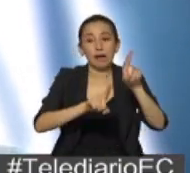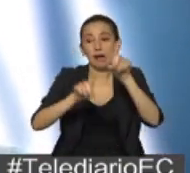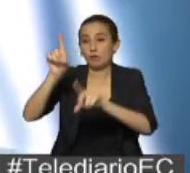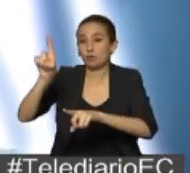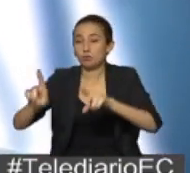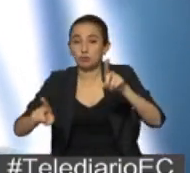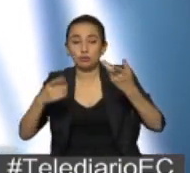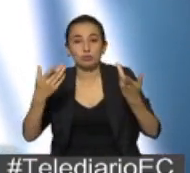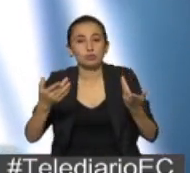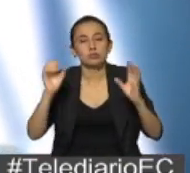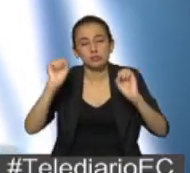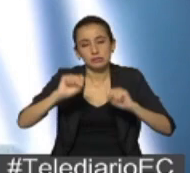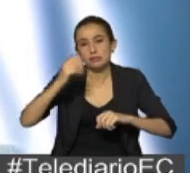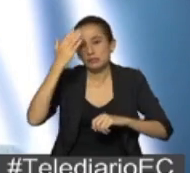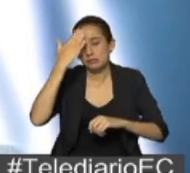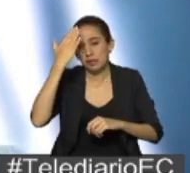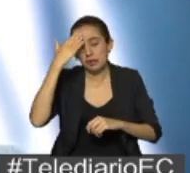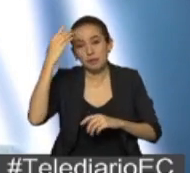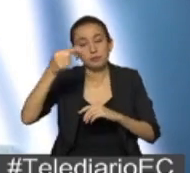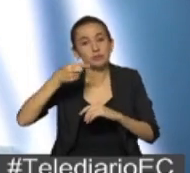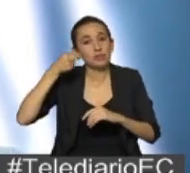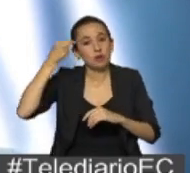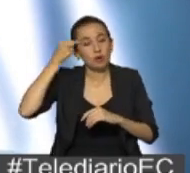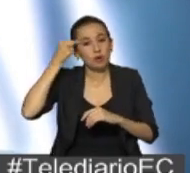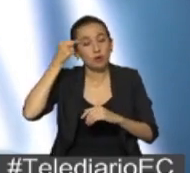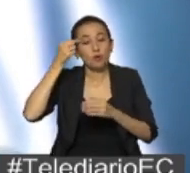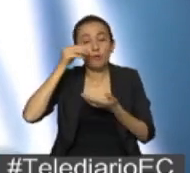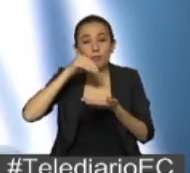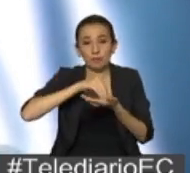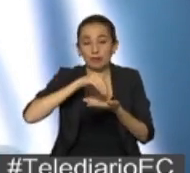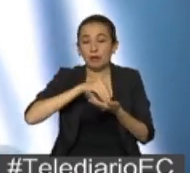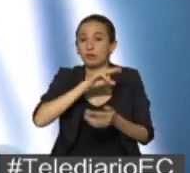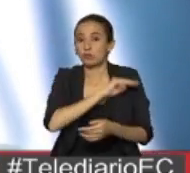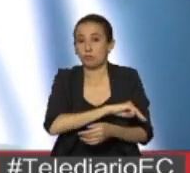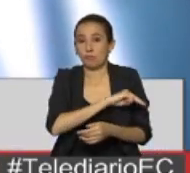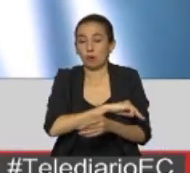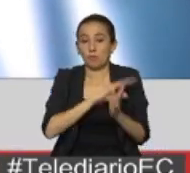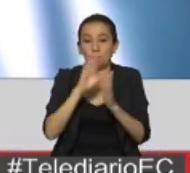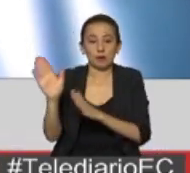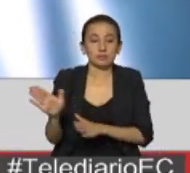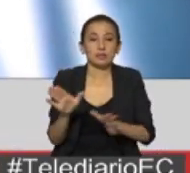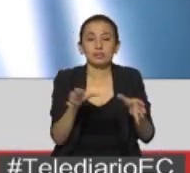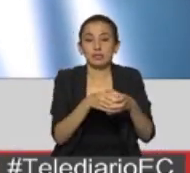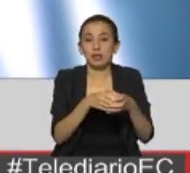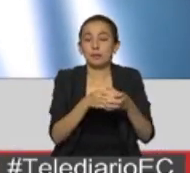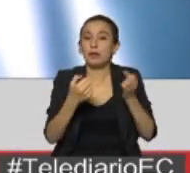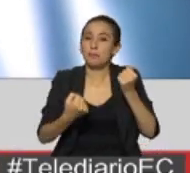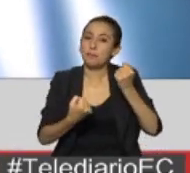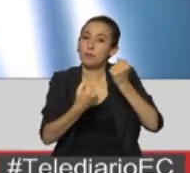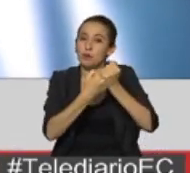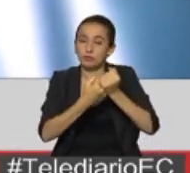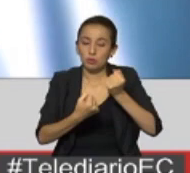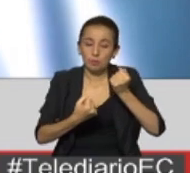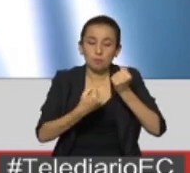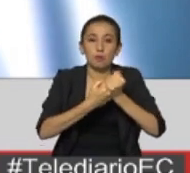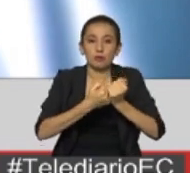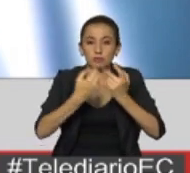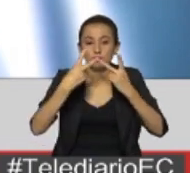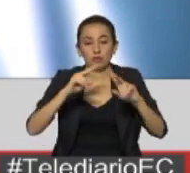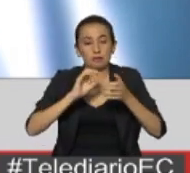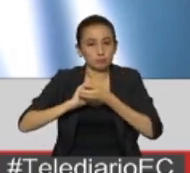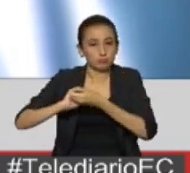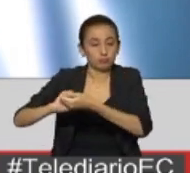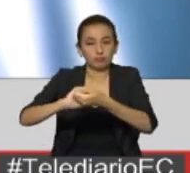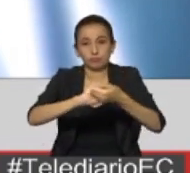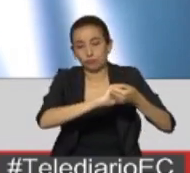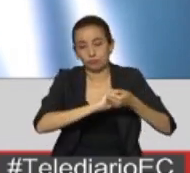gobiernos autónomos descentralizados, considerados como grandes, están poniendo el hombro también y están apoyando para poder salir de